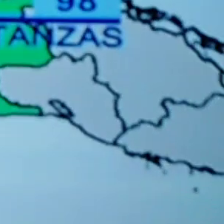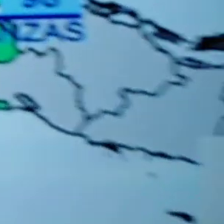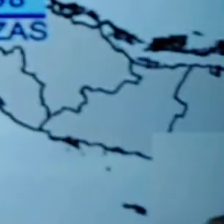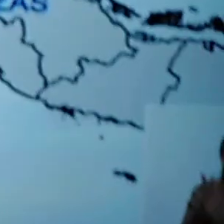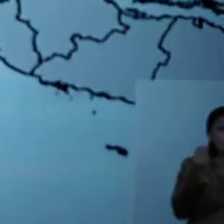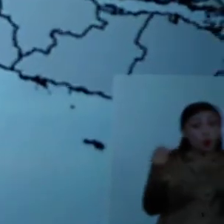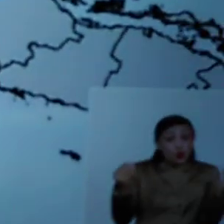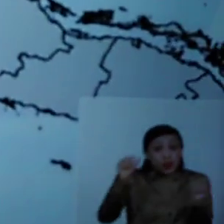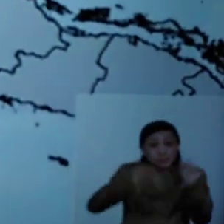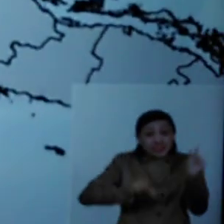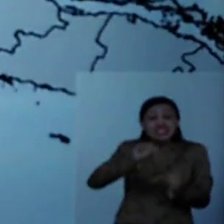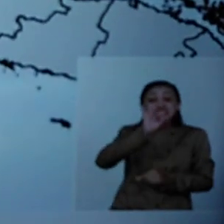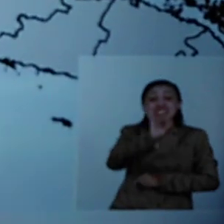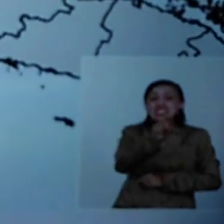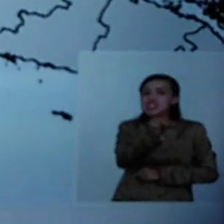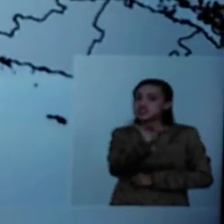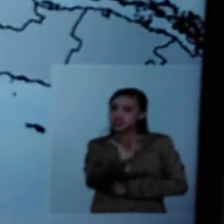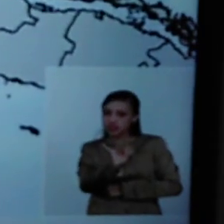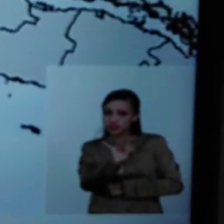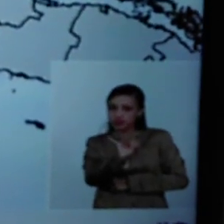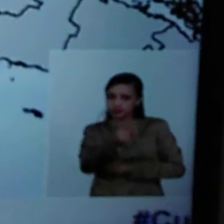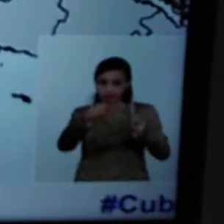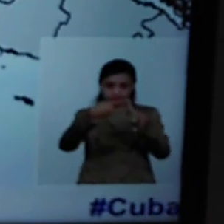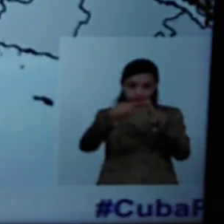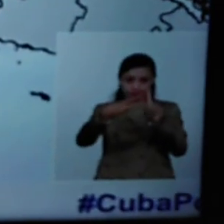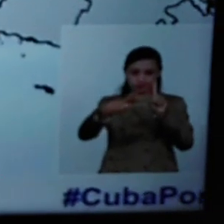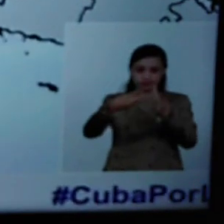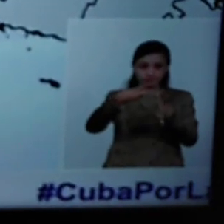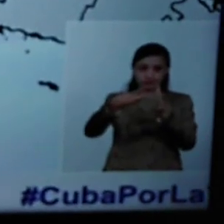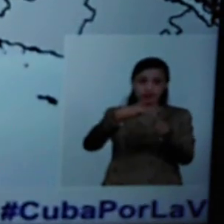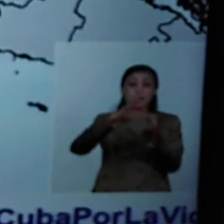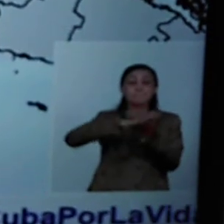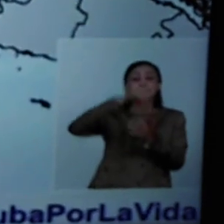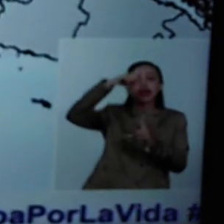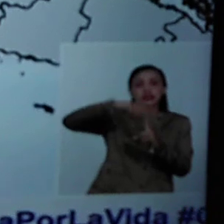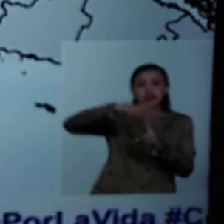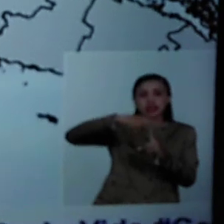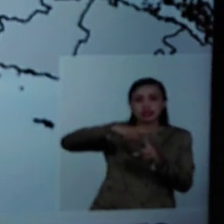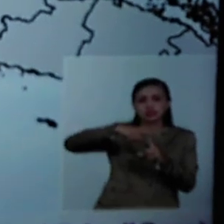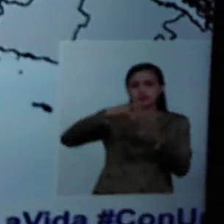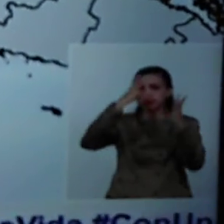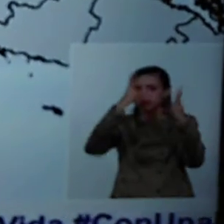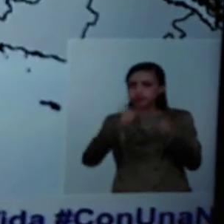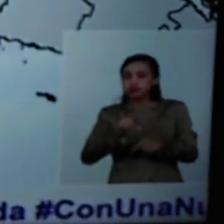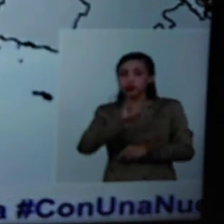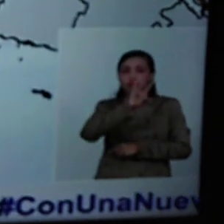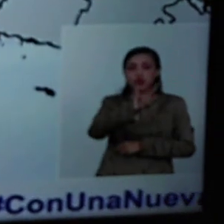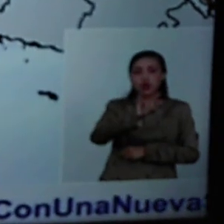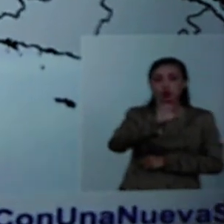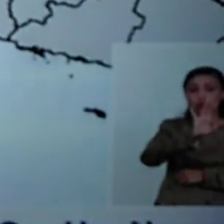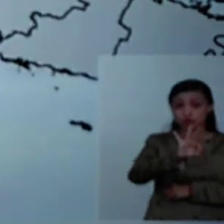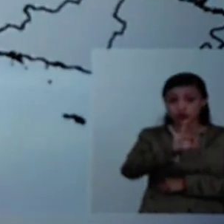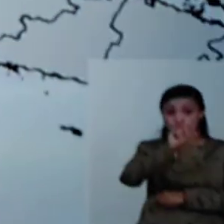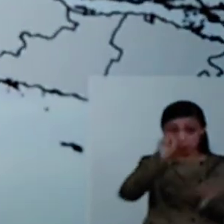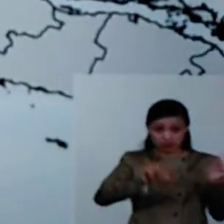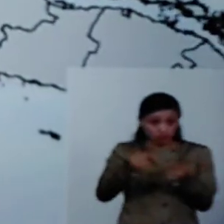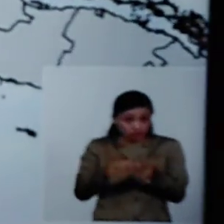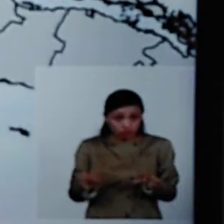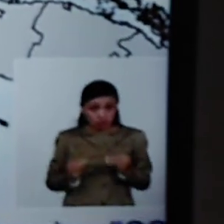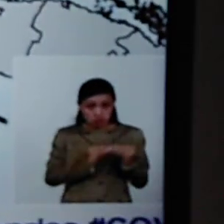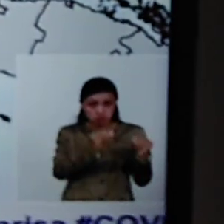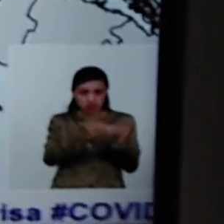Alta 717, Matanzas en segundo lugar, con 98 casos autóctonos,